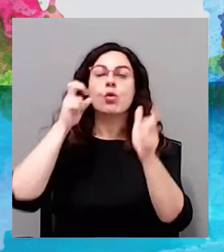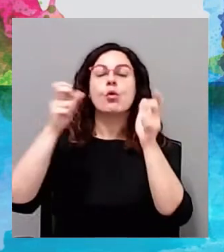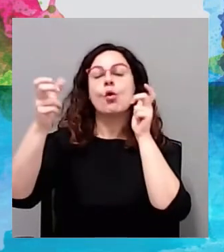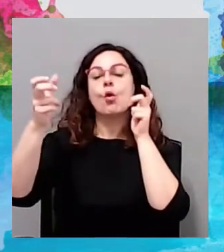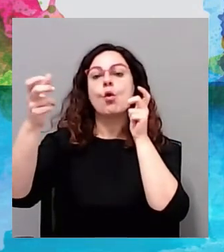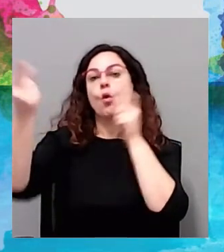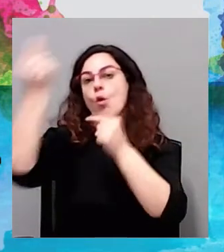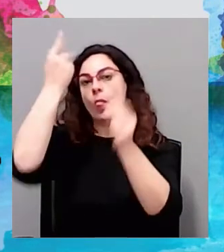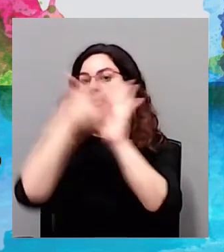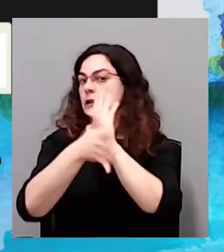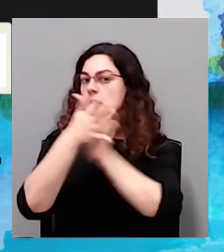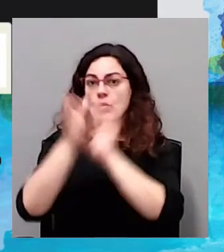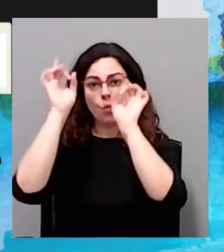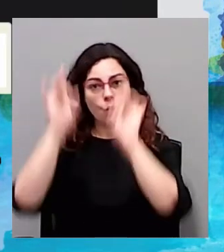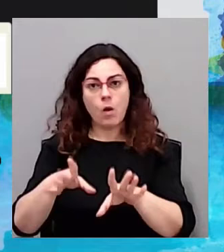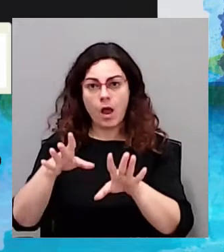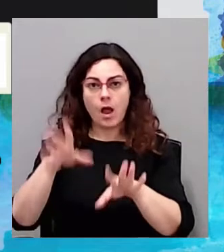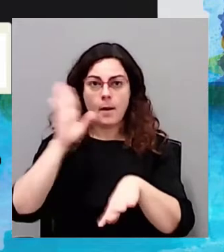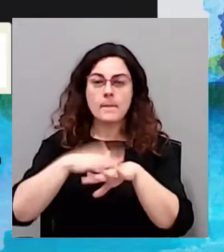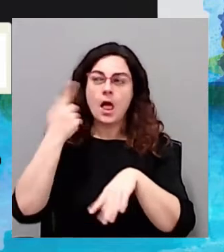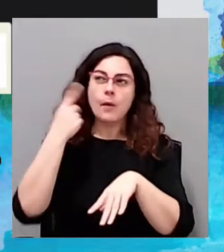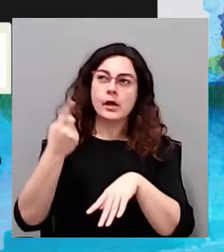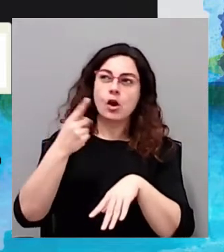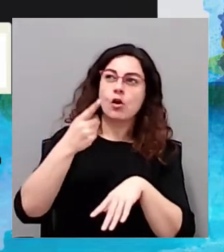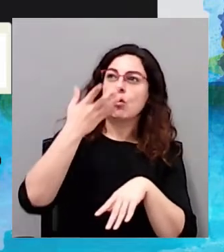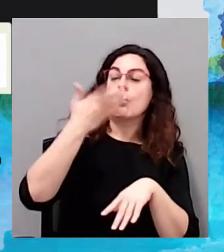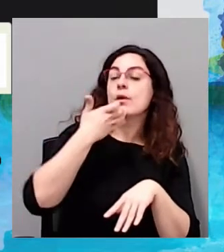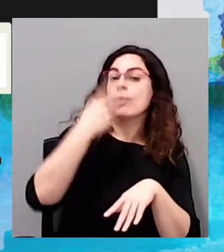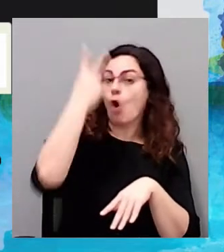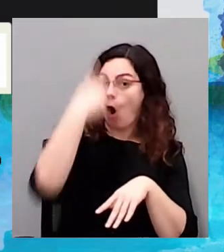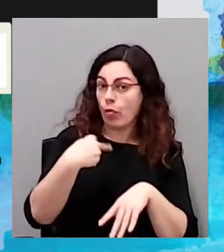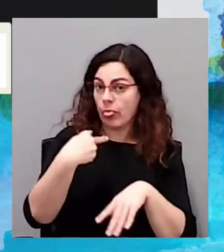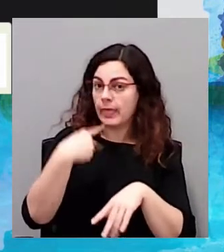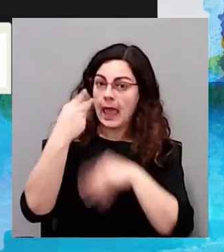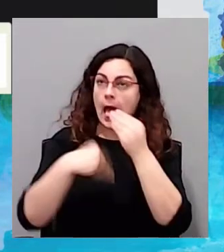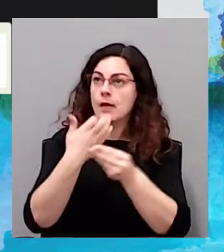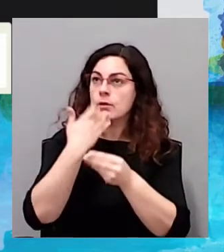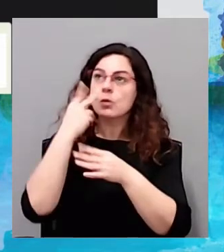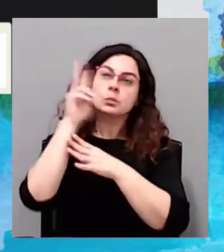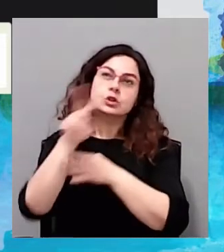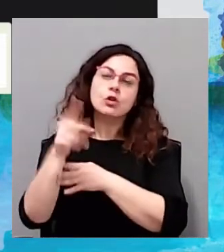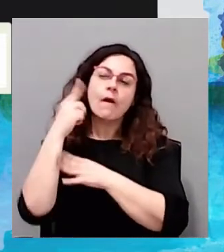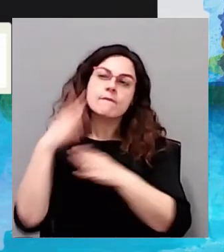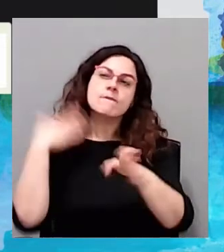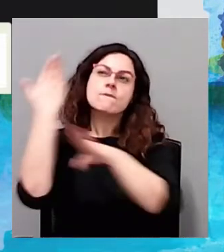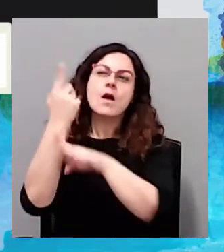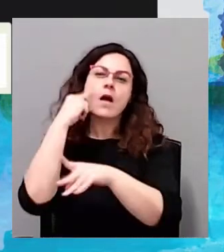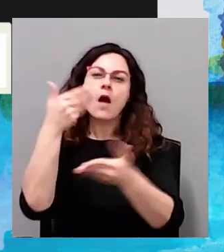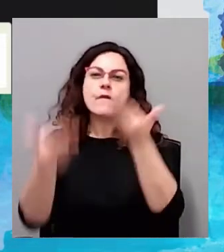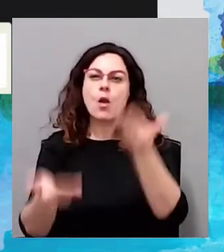poder evaluar, como hace muy bien la ONCE en muchos casos, con muchos museos, evaluar las